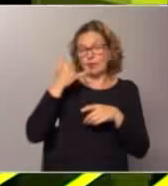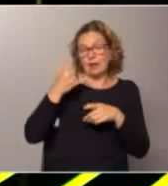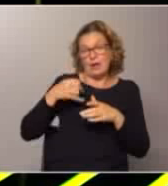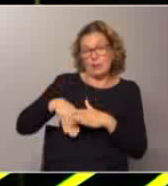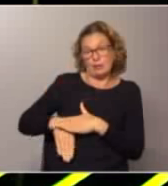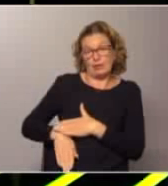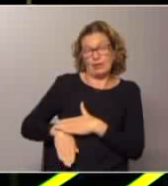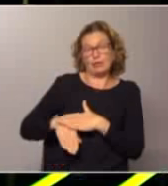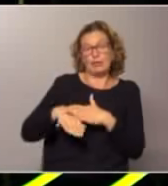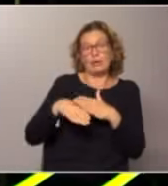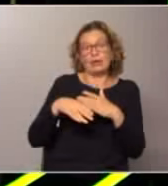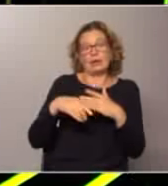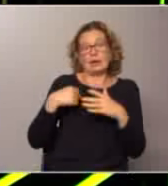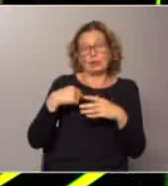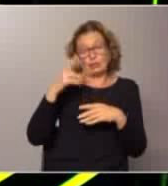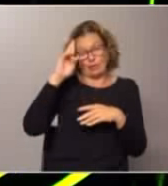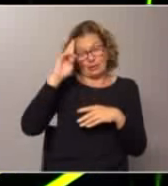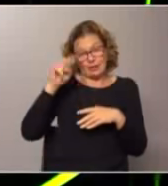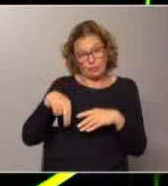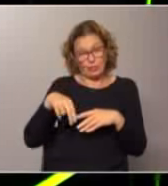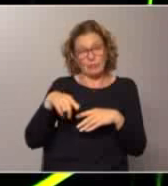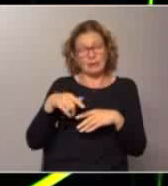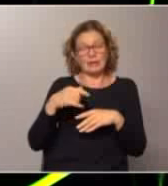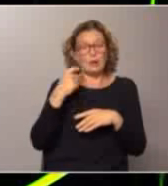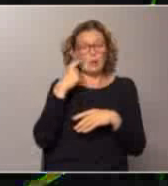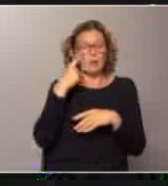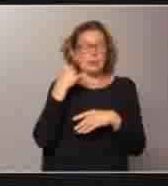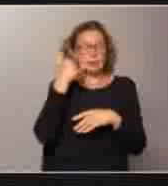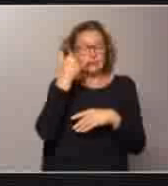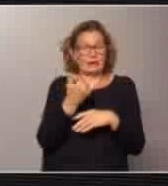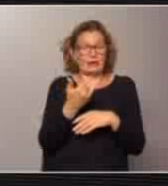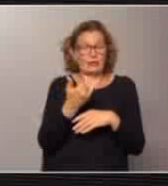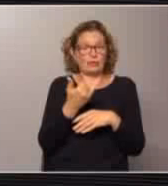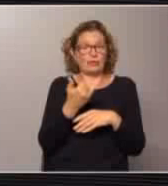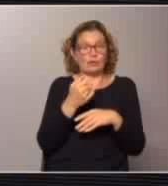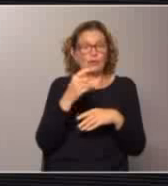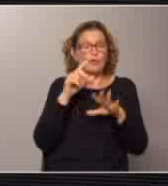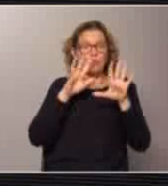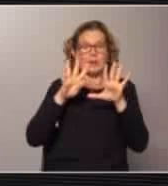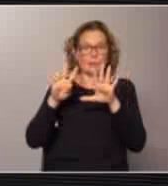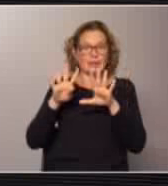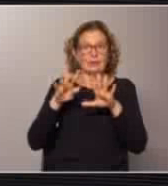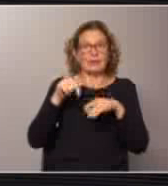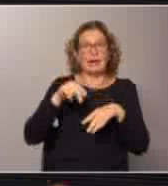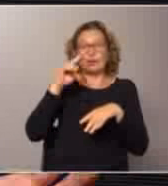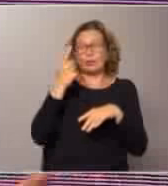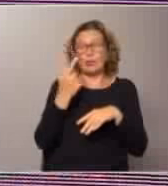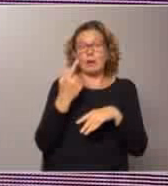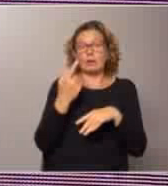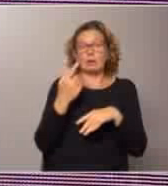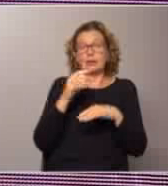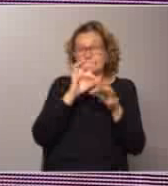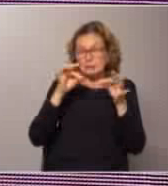razón esto demuestra que tener razón y el número de teléfono del posteo ese tiene nueve cifras y en uruguay no tiene nueve pero no la ves